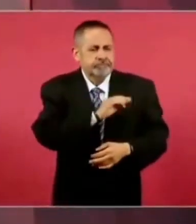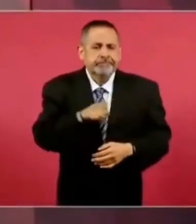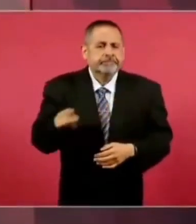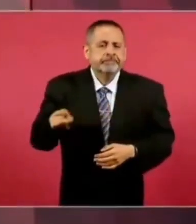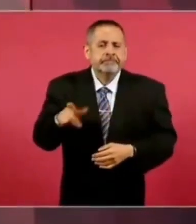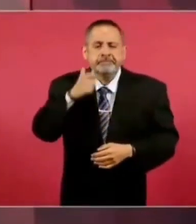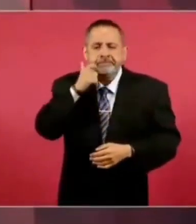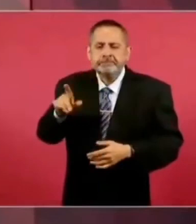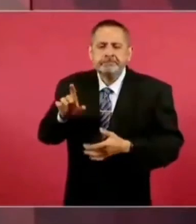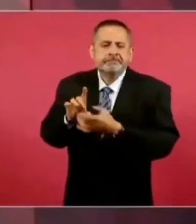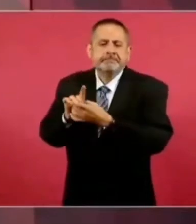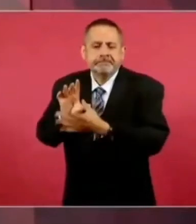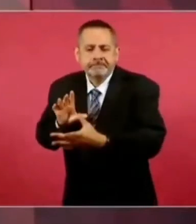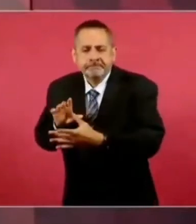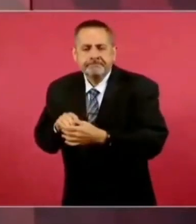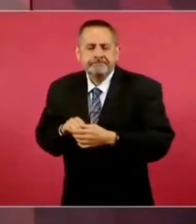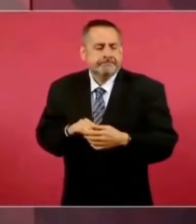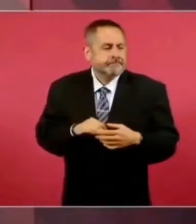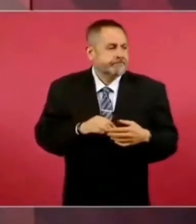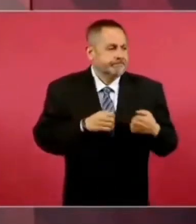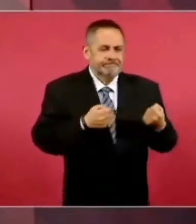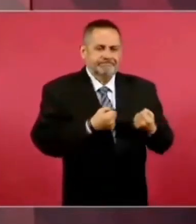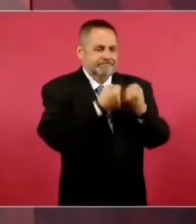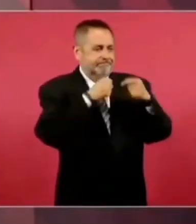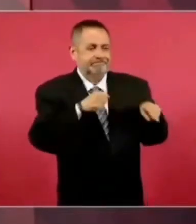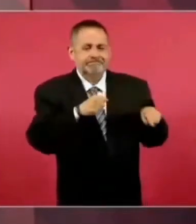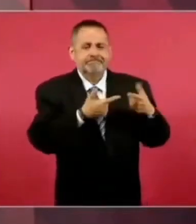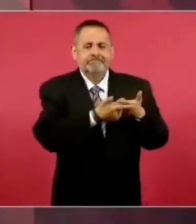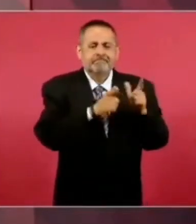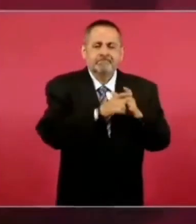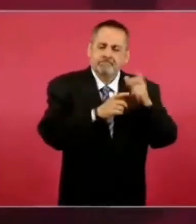a la oligarquía porfirista, que estaba